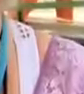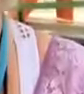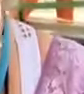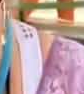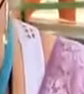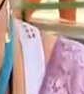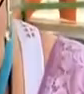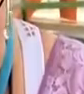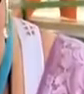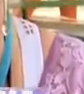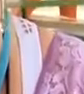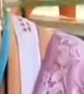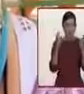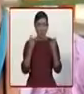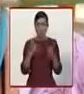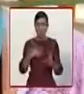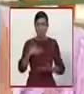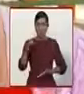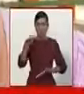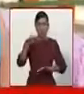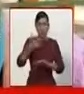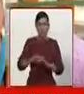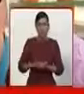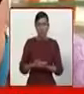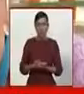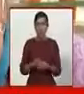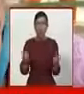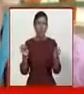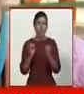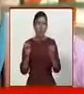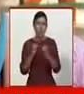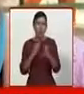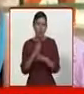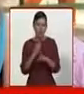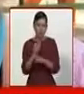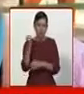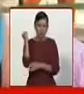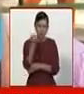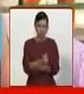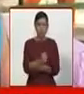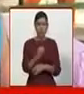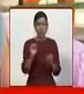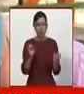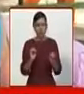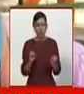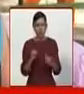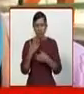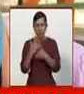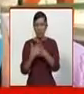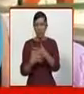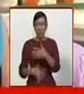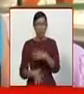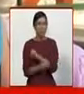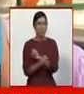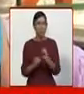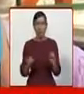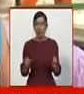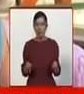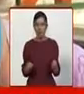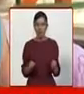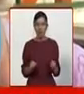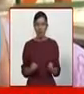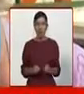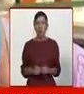En el caso de mi hija no ha habido puñaladas, no ha habido absolutamente nada de sangre.